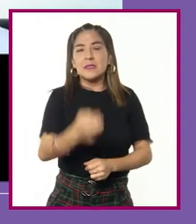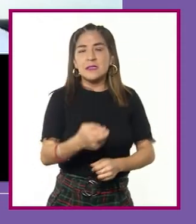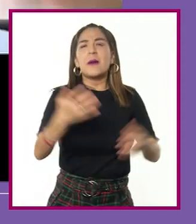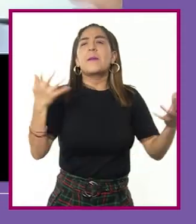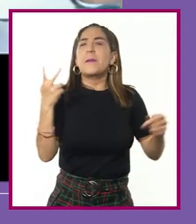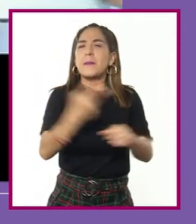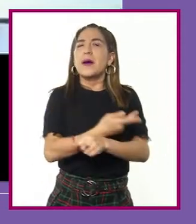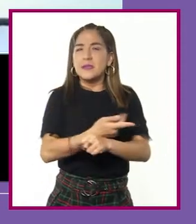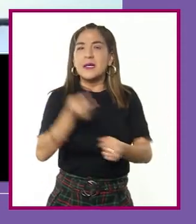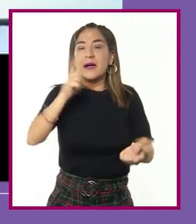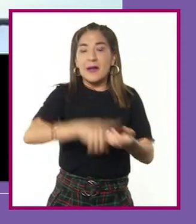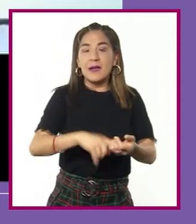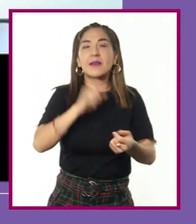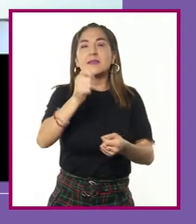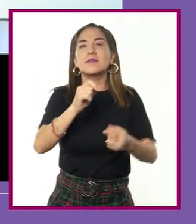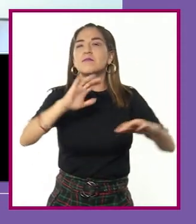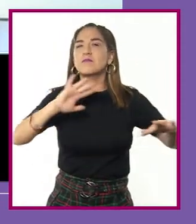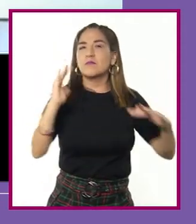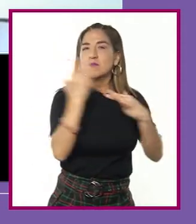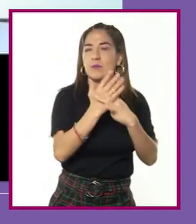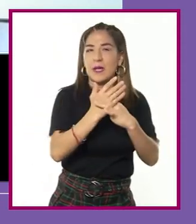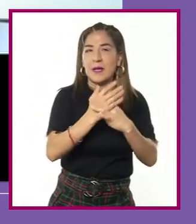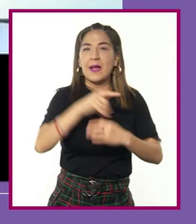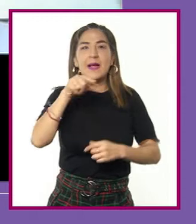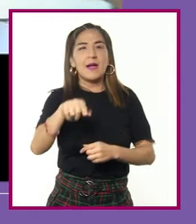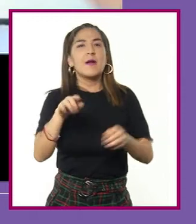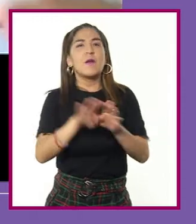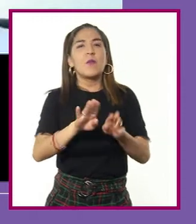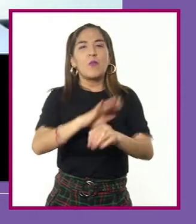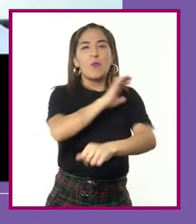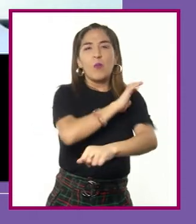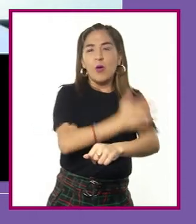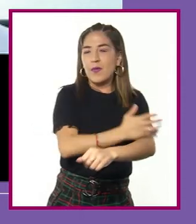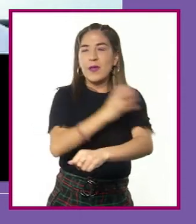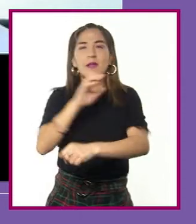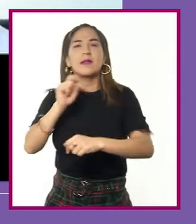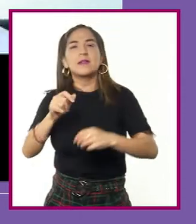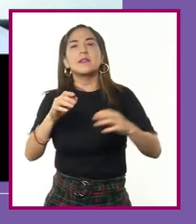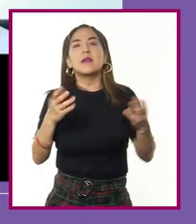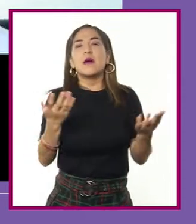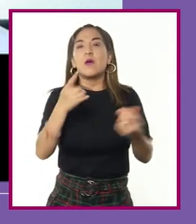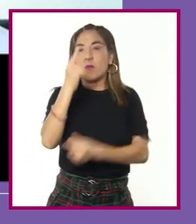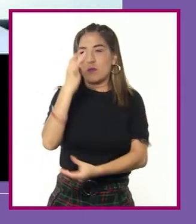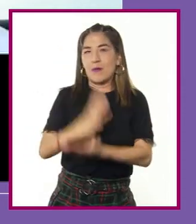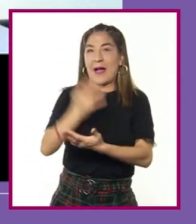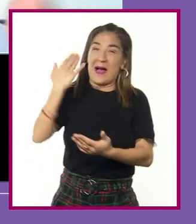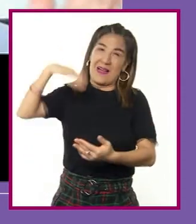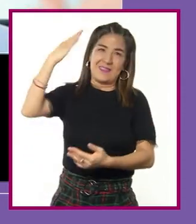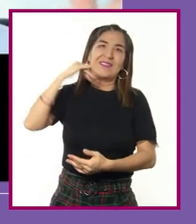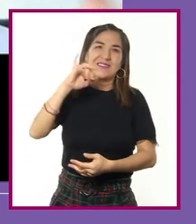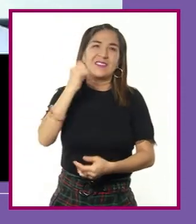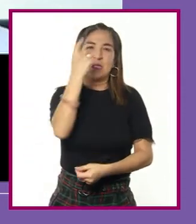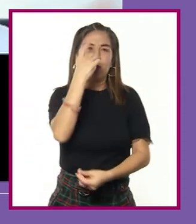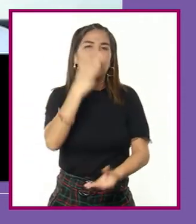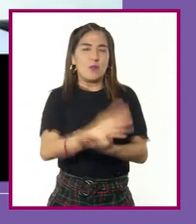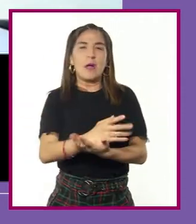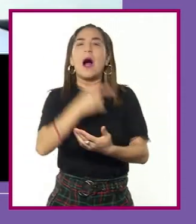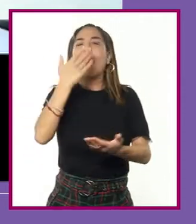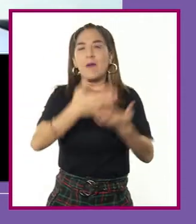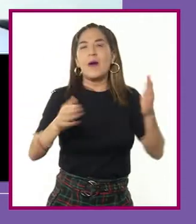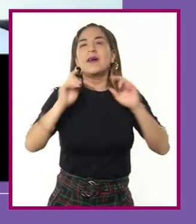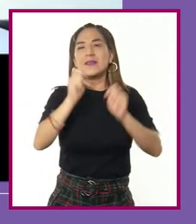la historia es que se divide el poder. Y eso es muy bueno, porque al final el poder hoy no reside en una sola persona, sino en tres